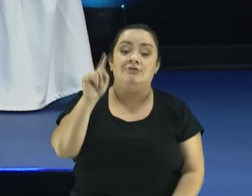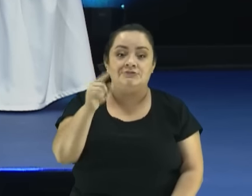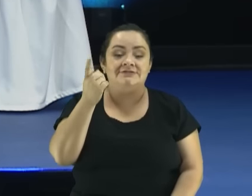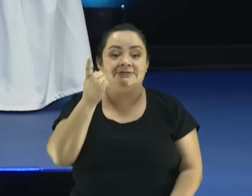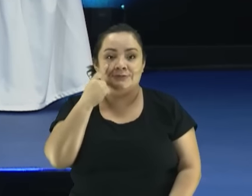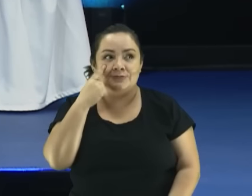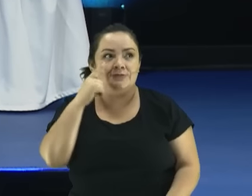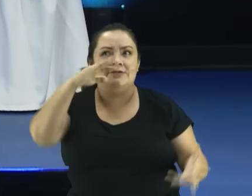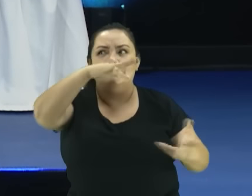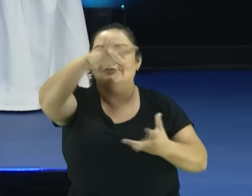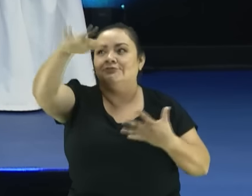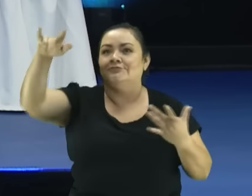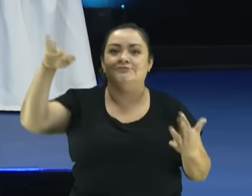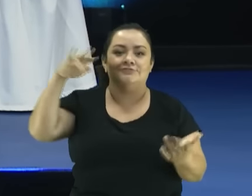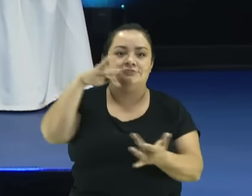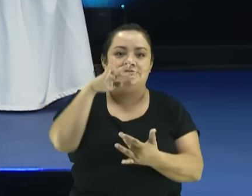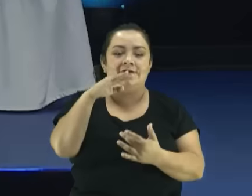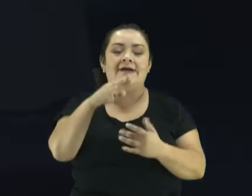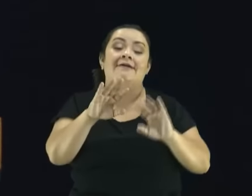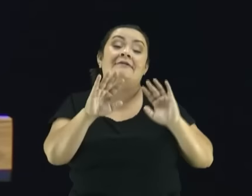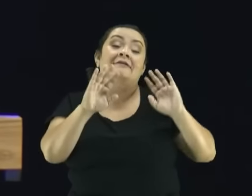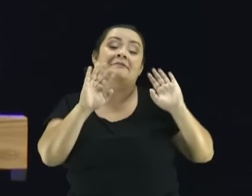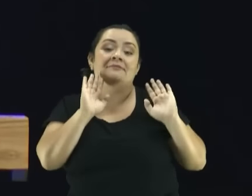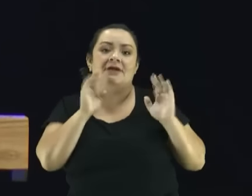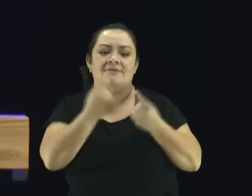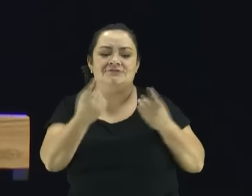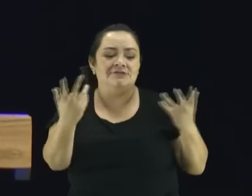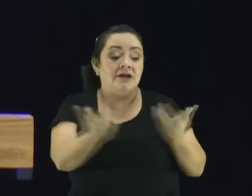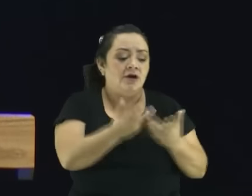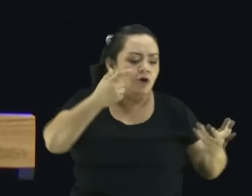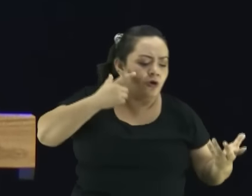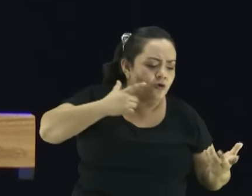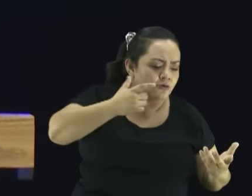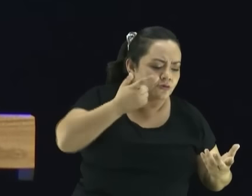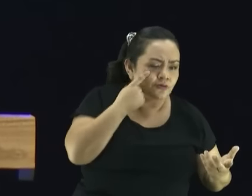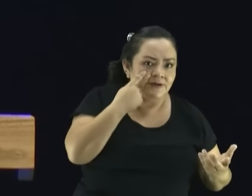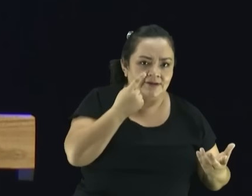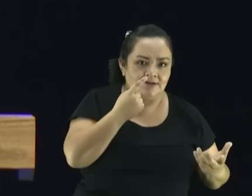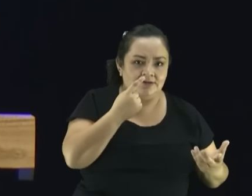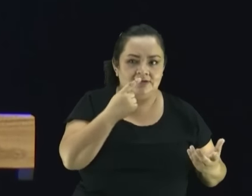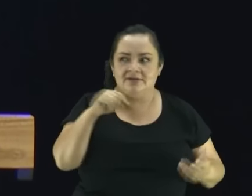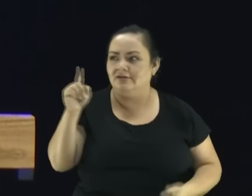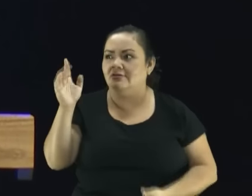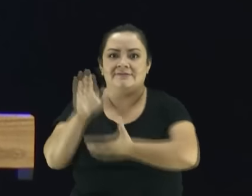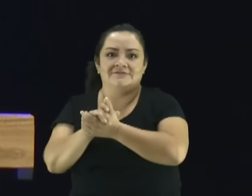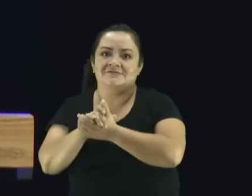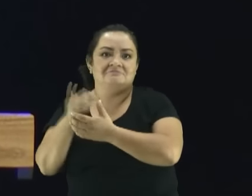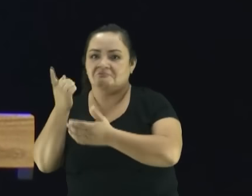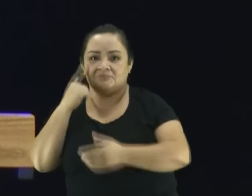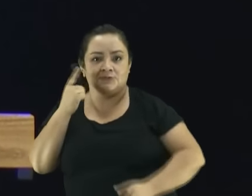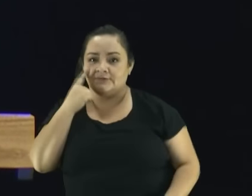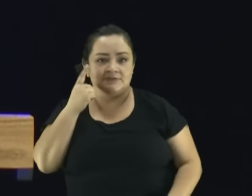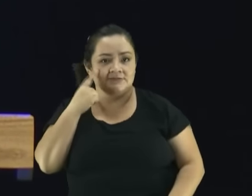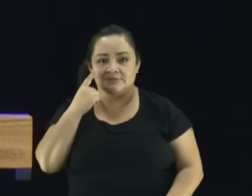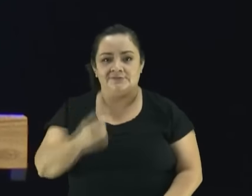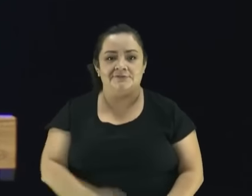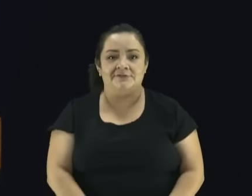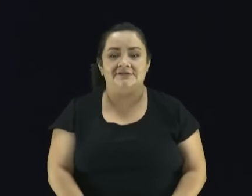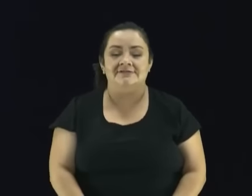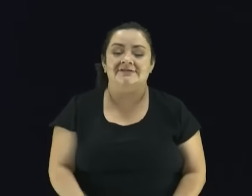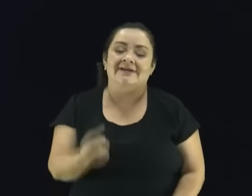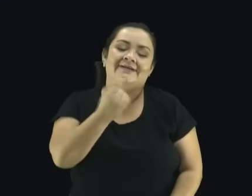ambiente Pero hay gente que cuida más la grama que a su mujer el que entendió entendió hay gente